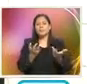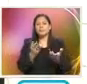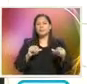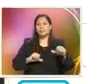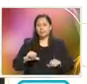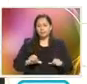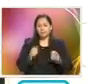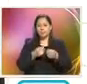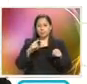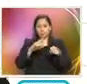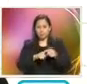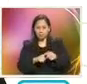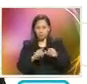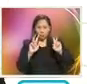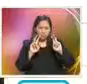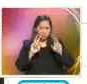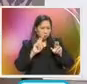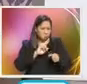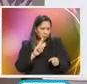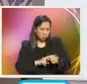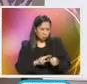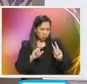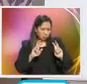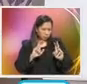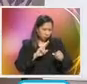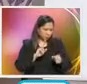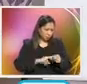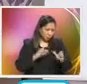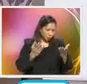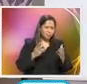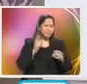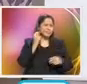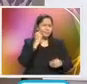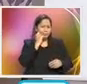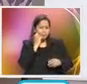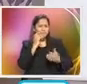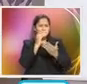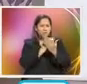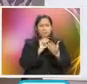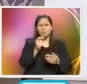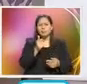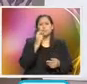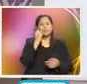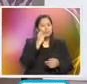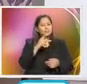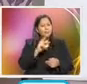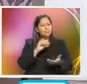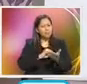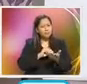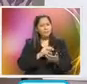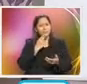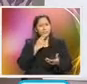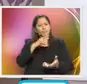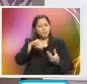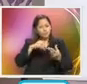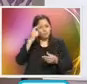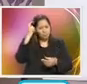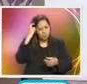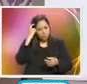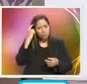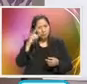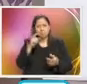social entre comillas normales, o sea, con todas las capacidades, no importa que estén disminuidas, pero todavía funcionan las capacidades, con